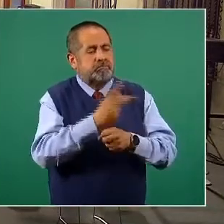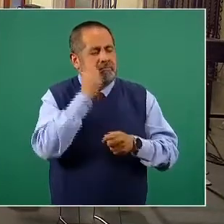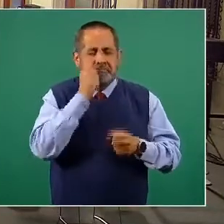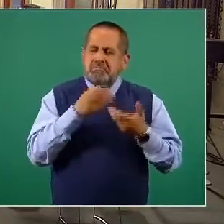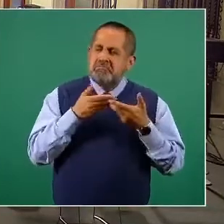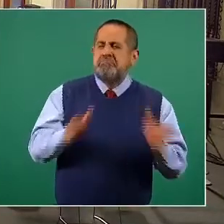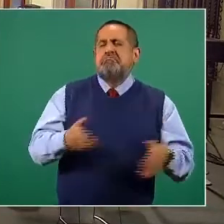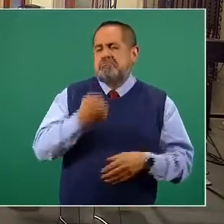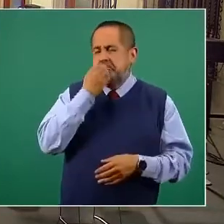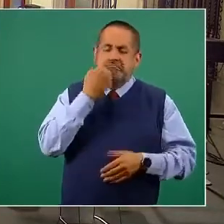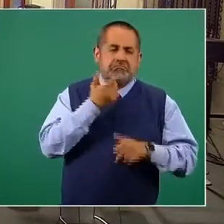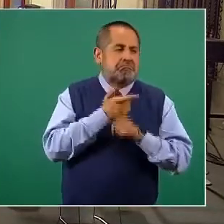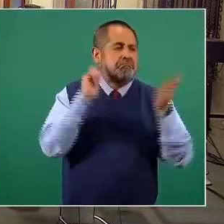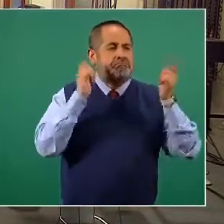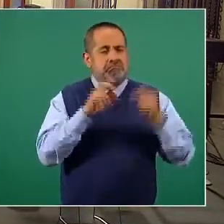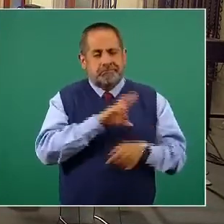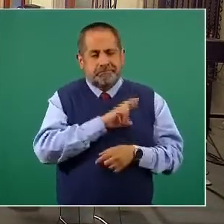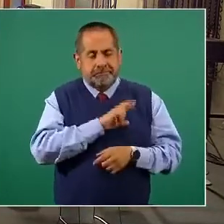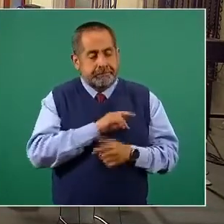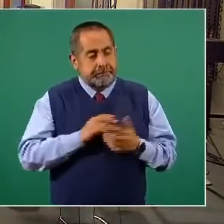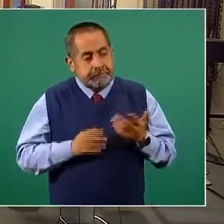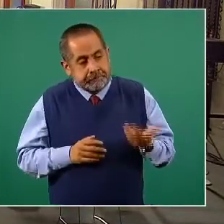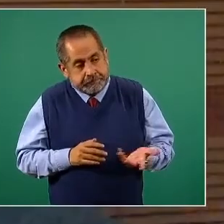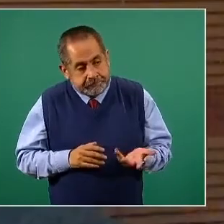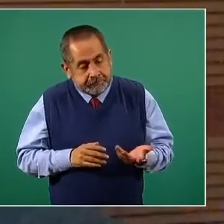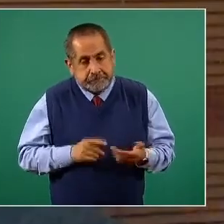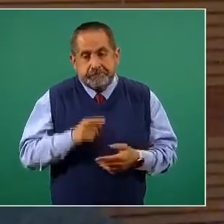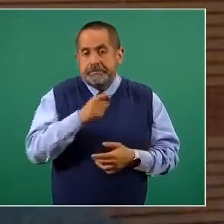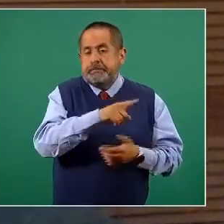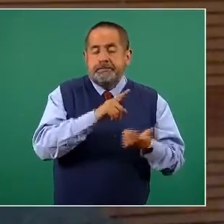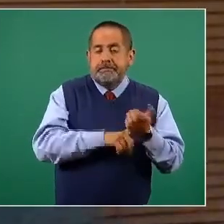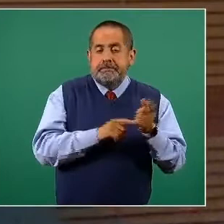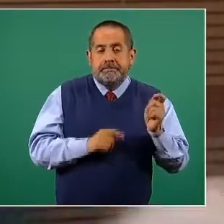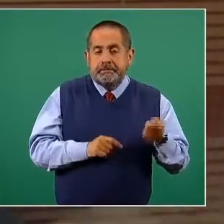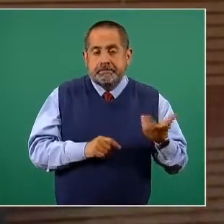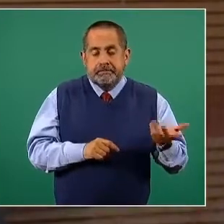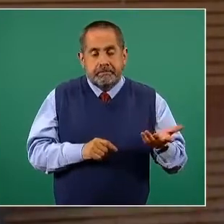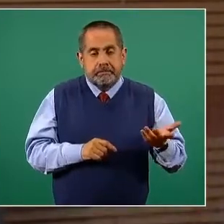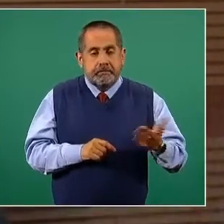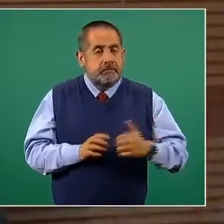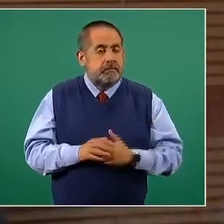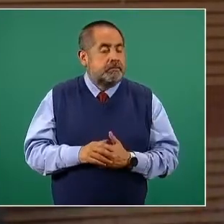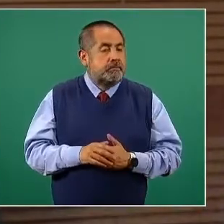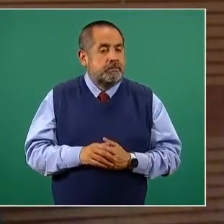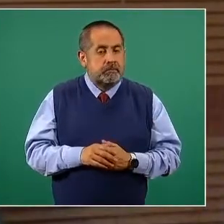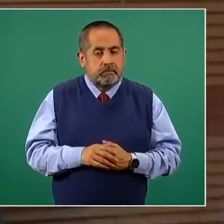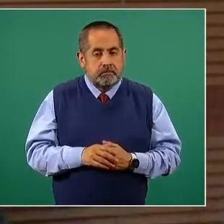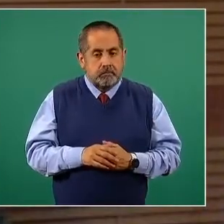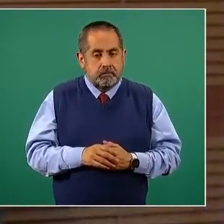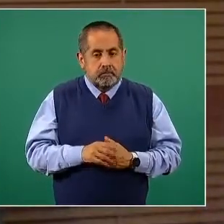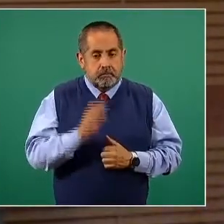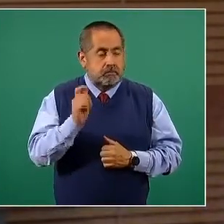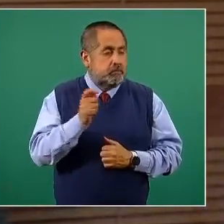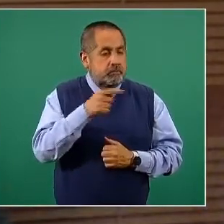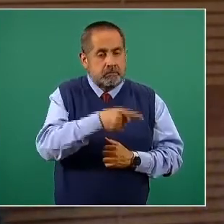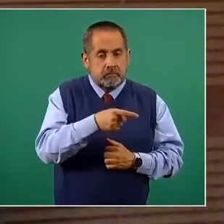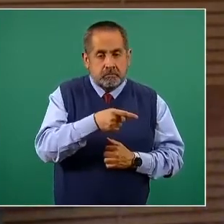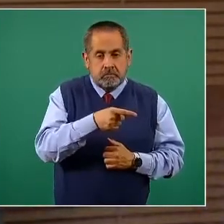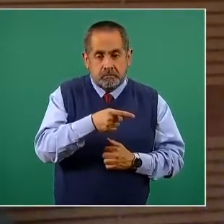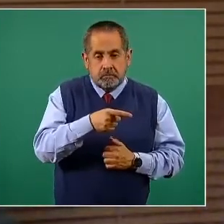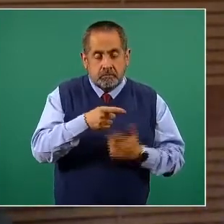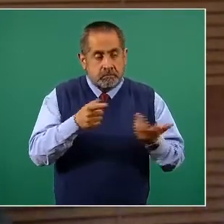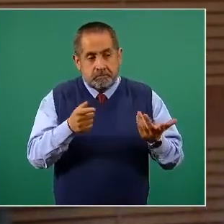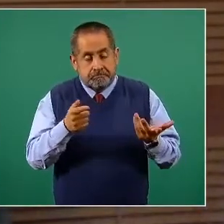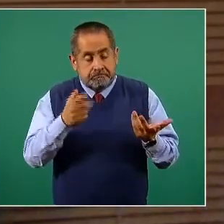la apertura de escuelas, bien se ha comentado, tiene que ver con un momento también de movilidad.